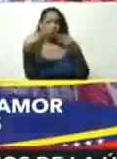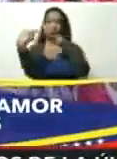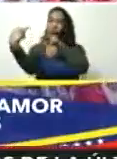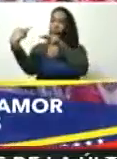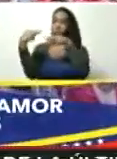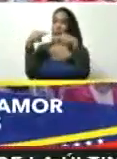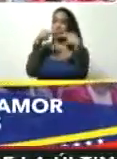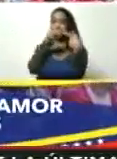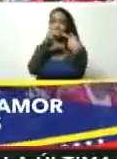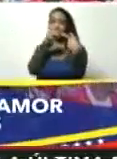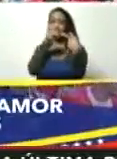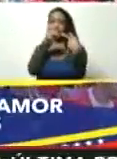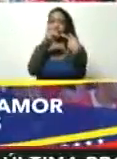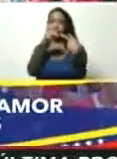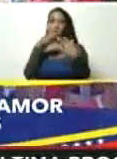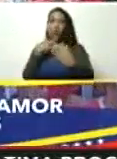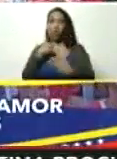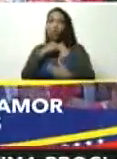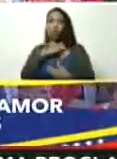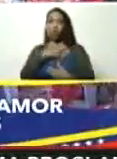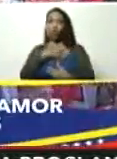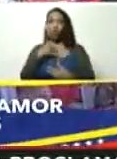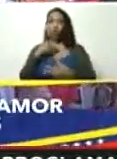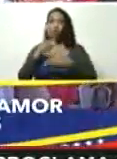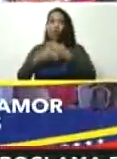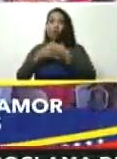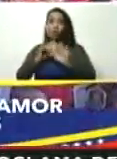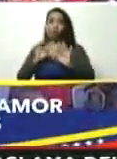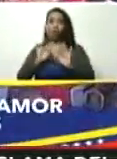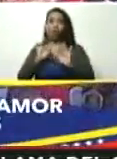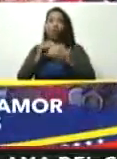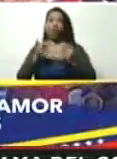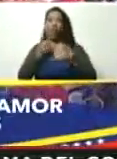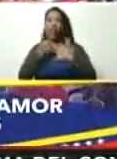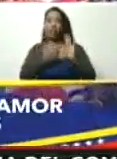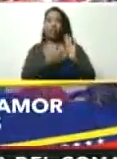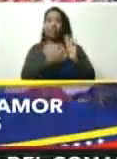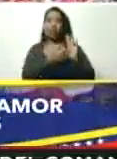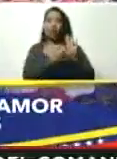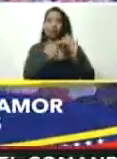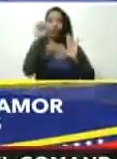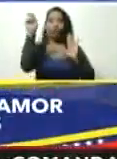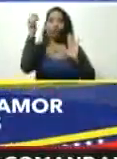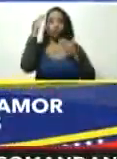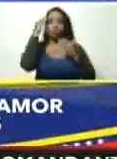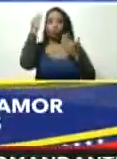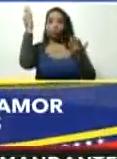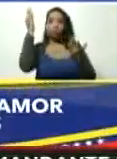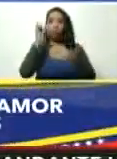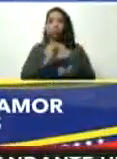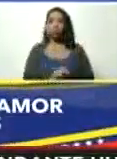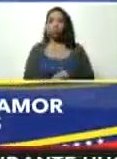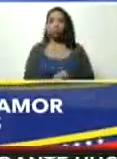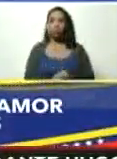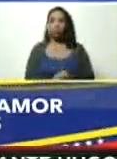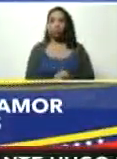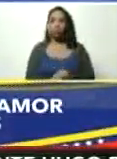No sabíamos, ni queríamos hacer nada. ¿Qué dice la Constitución? No sabemos. Nos mandó a